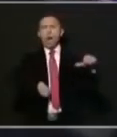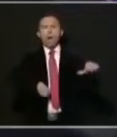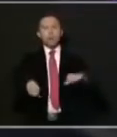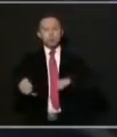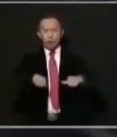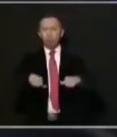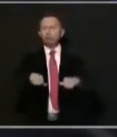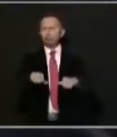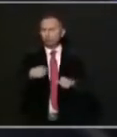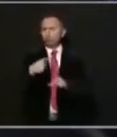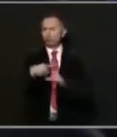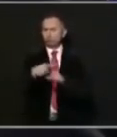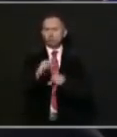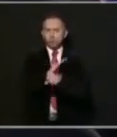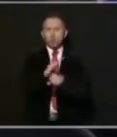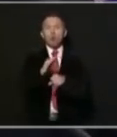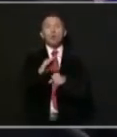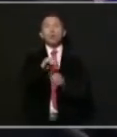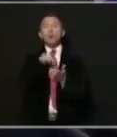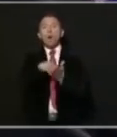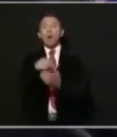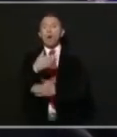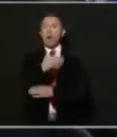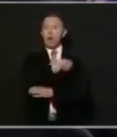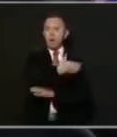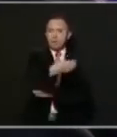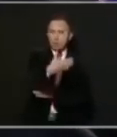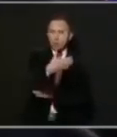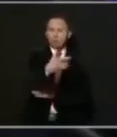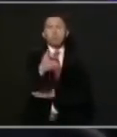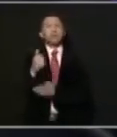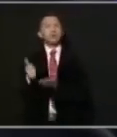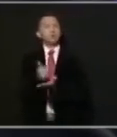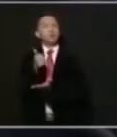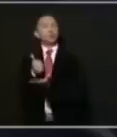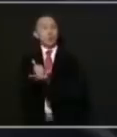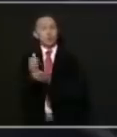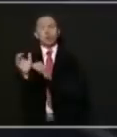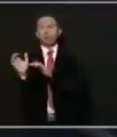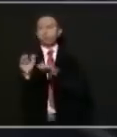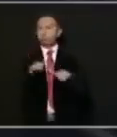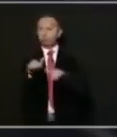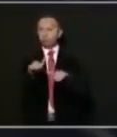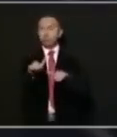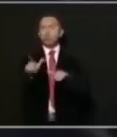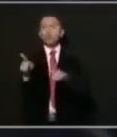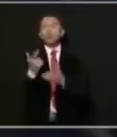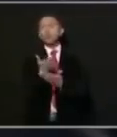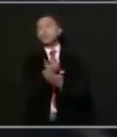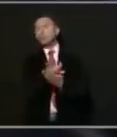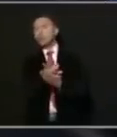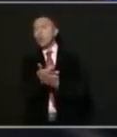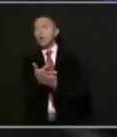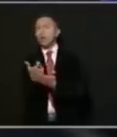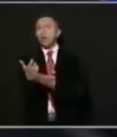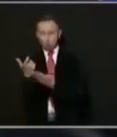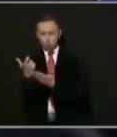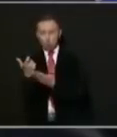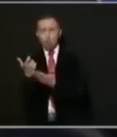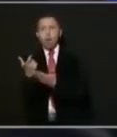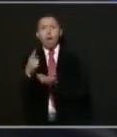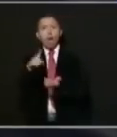el campo y la ciudad, y ganarán un sueldo mientras se